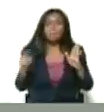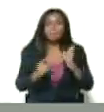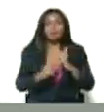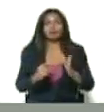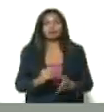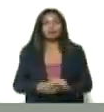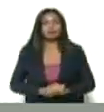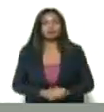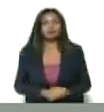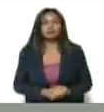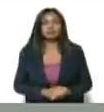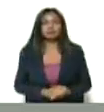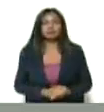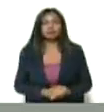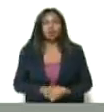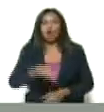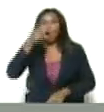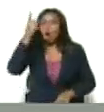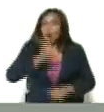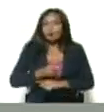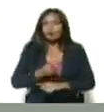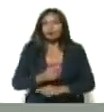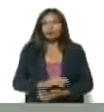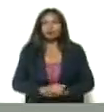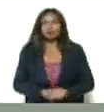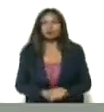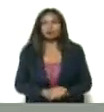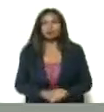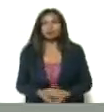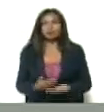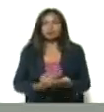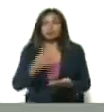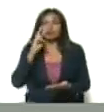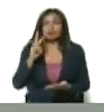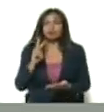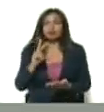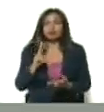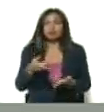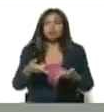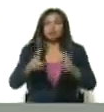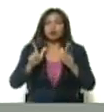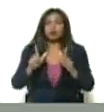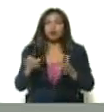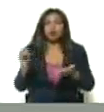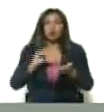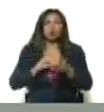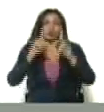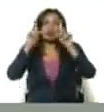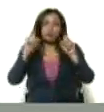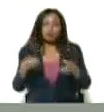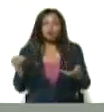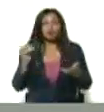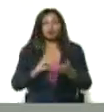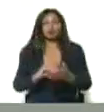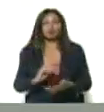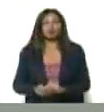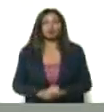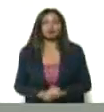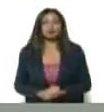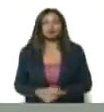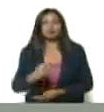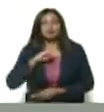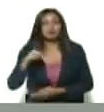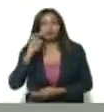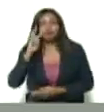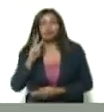caso, obligatorio. Y antes de darlos de alta le volvemos a hacer la prueba. Así que estamos tomando,